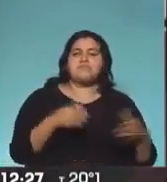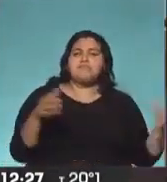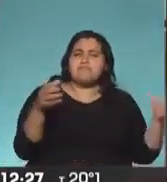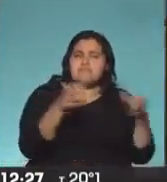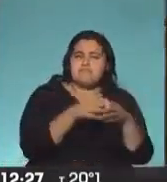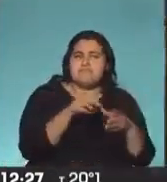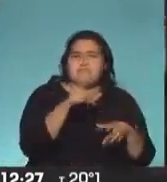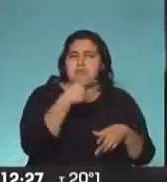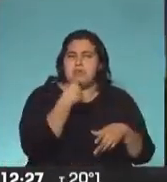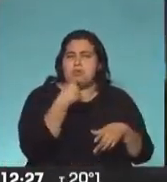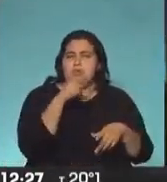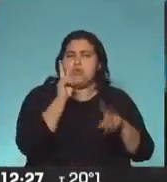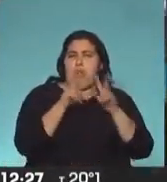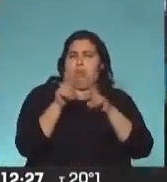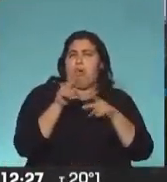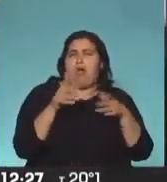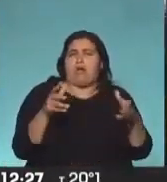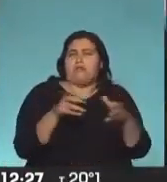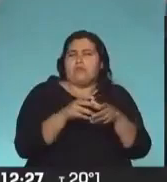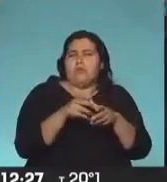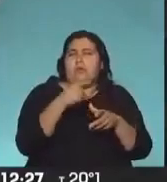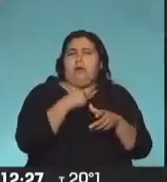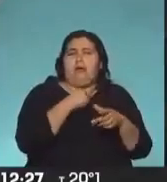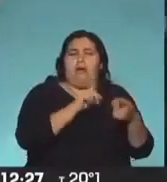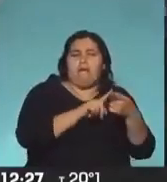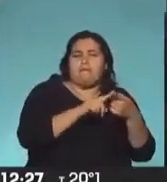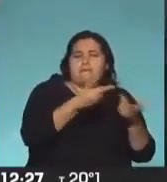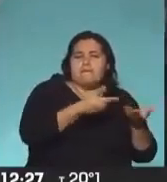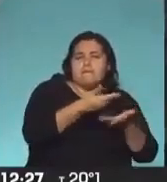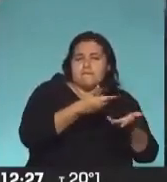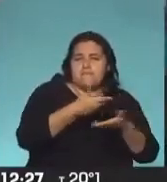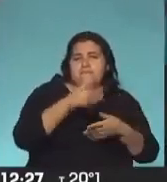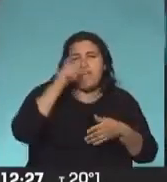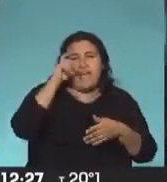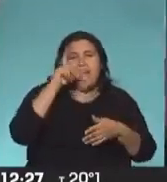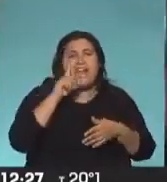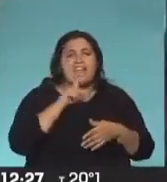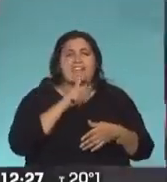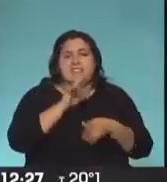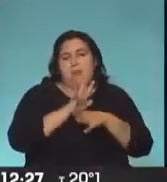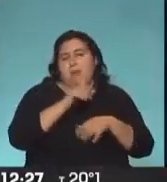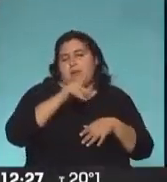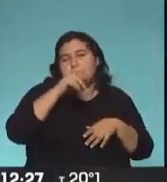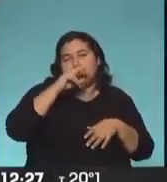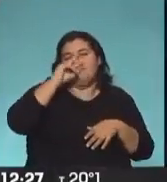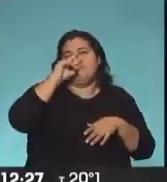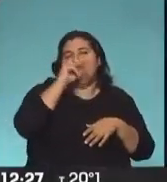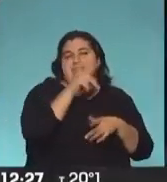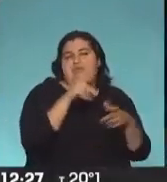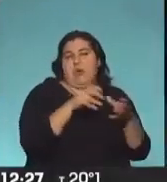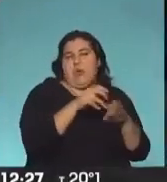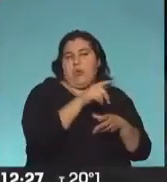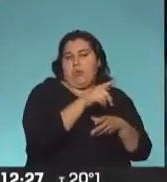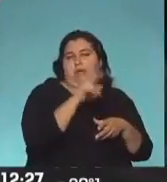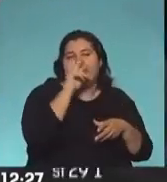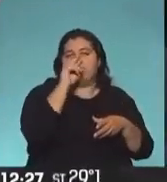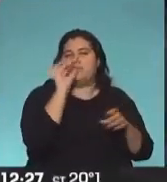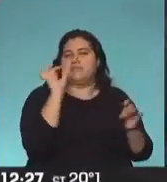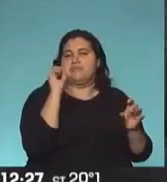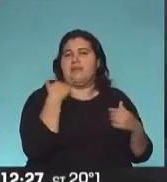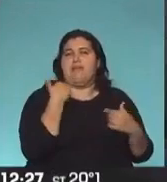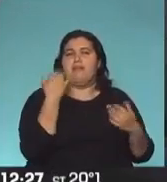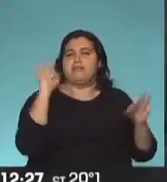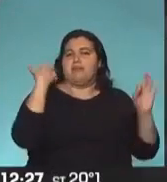ese liderazgo y generar empatía con la gente cuando mencionas la palabra el idu no está pensando de un pequeño grupo de personas que se benefician